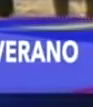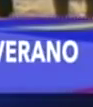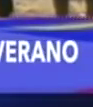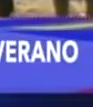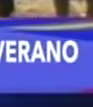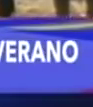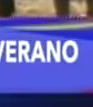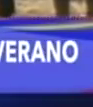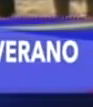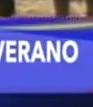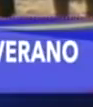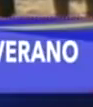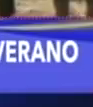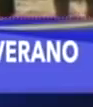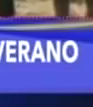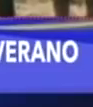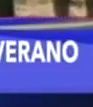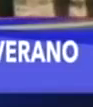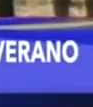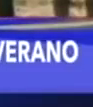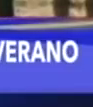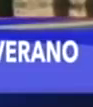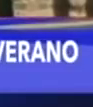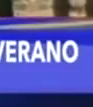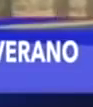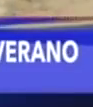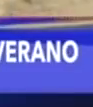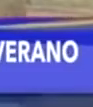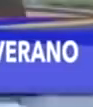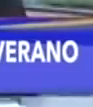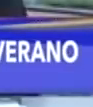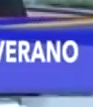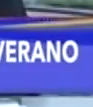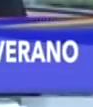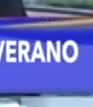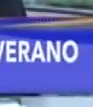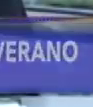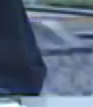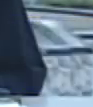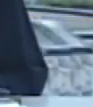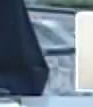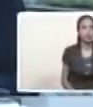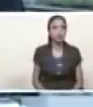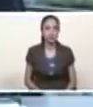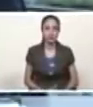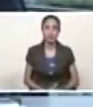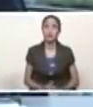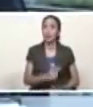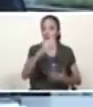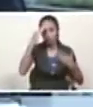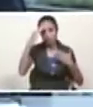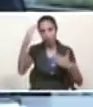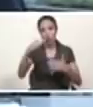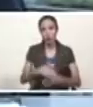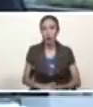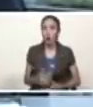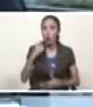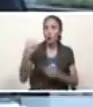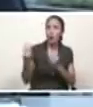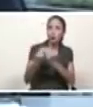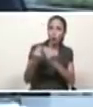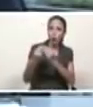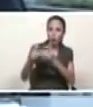leales siempre vencedores nunca y vencedores siempre bueno mi saludo a la viceministra